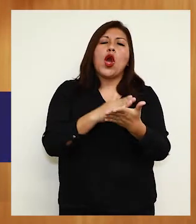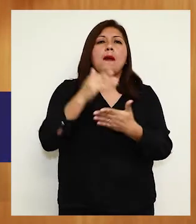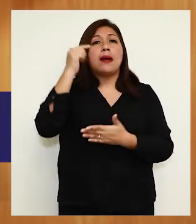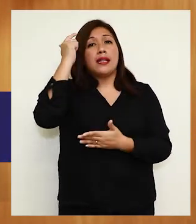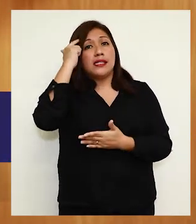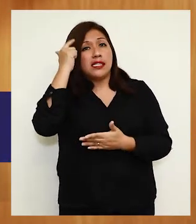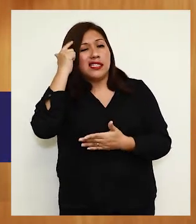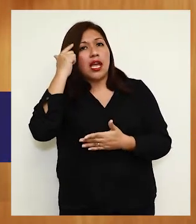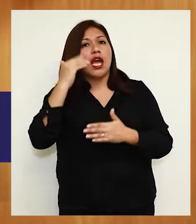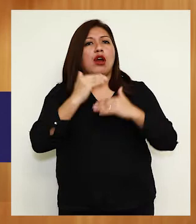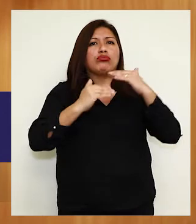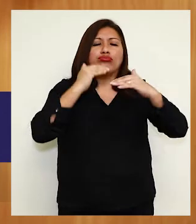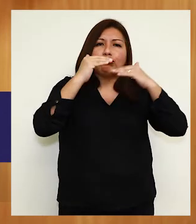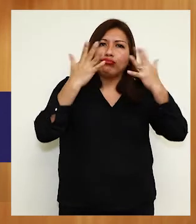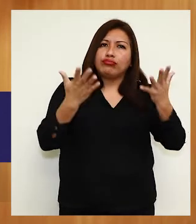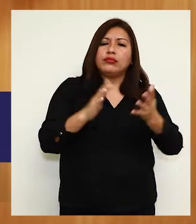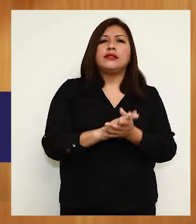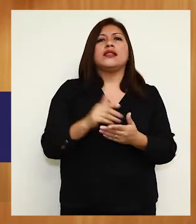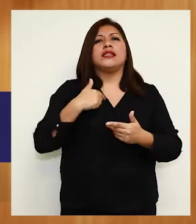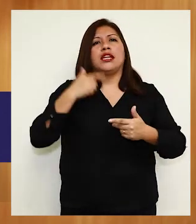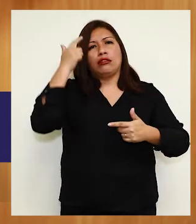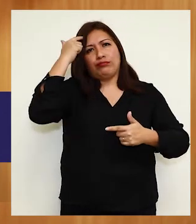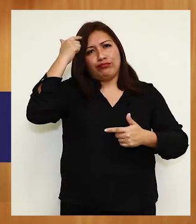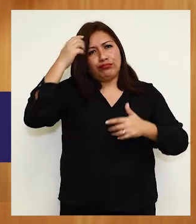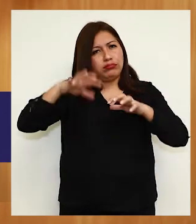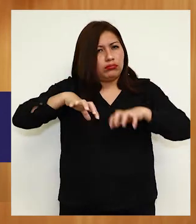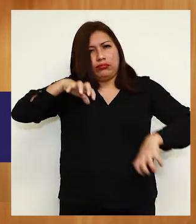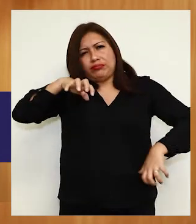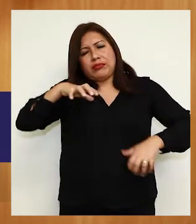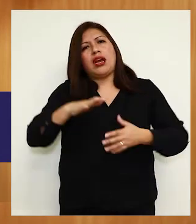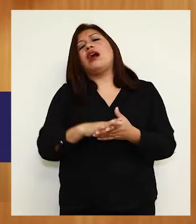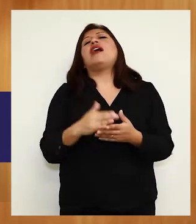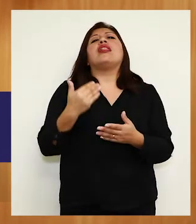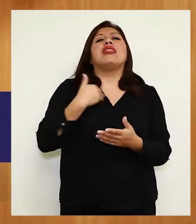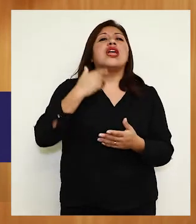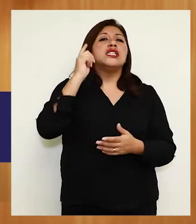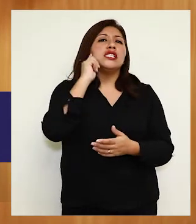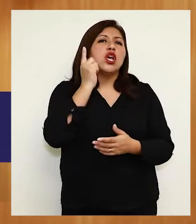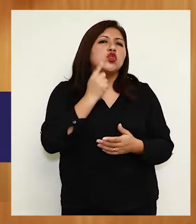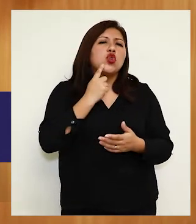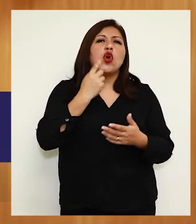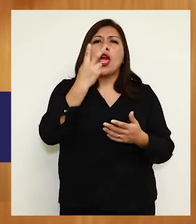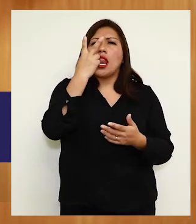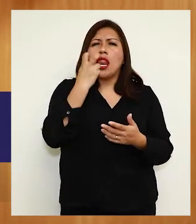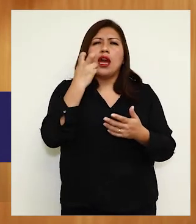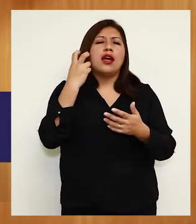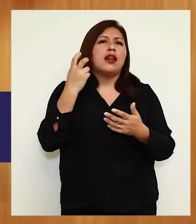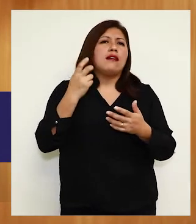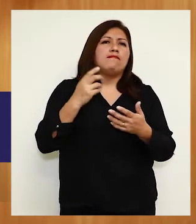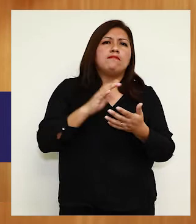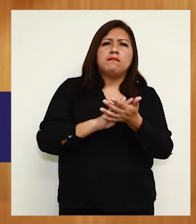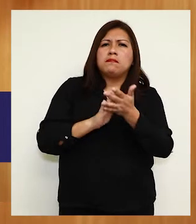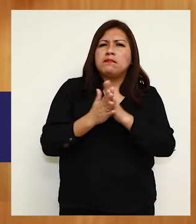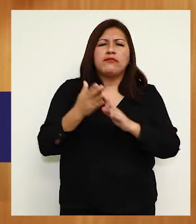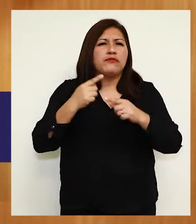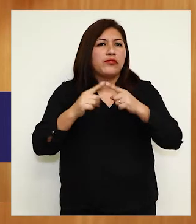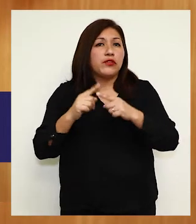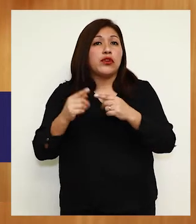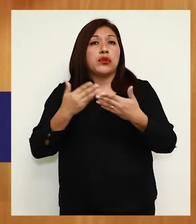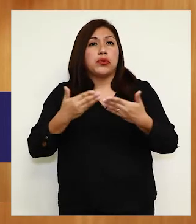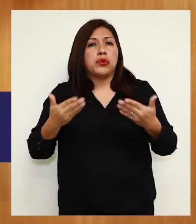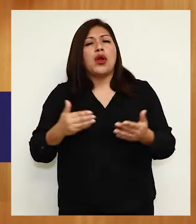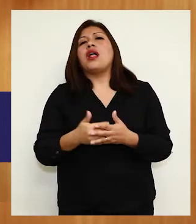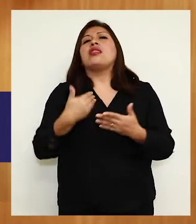desarrollo generalizado, niños con parálisis cerebral o con déficit sensorial. En adición están los pacientes